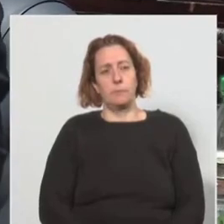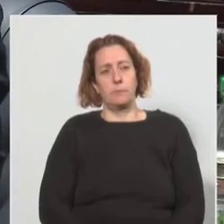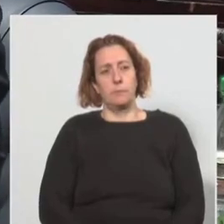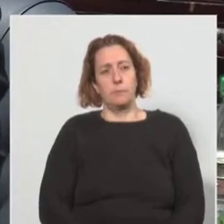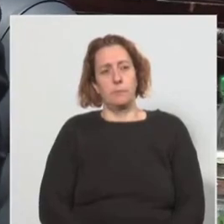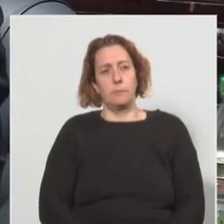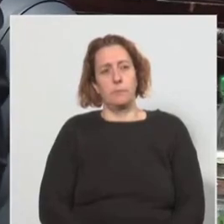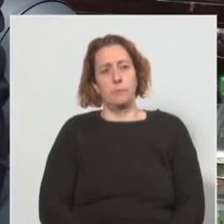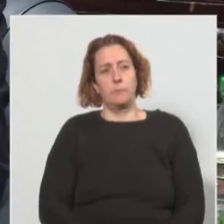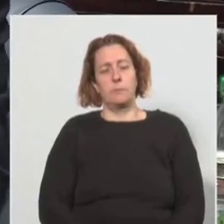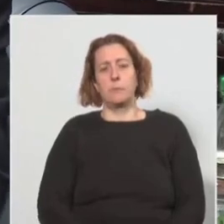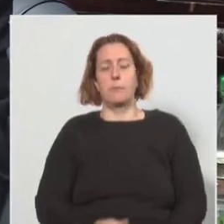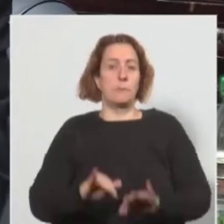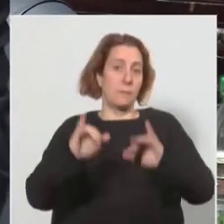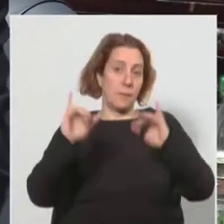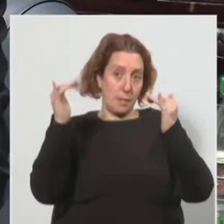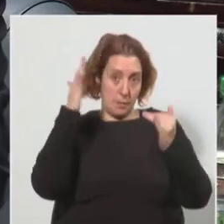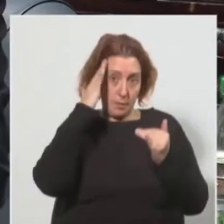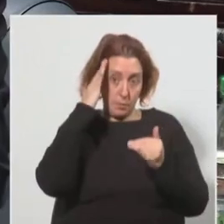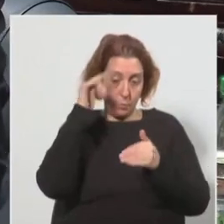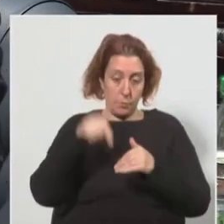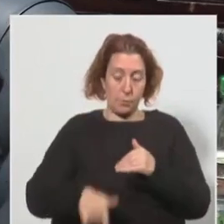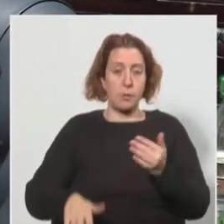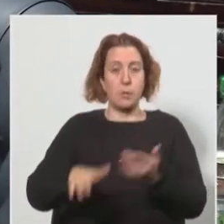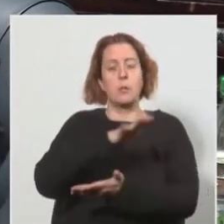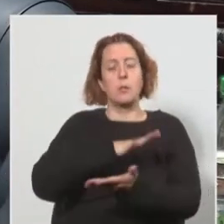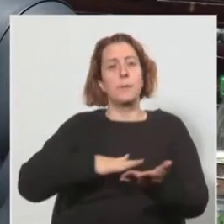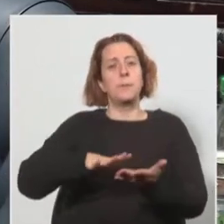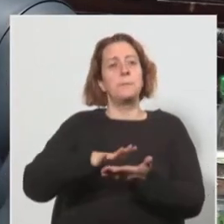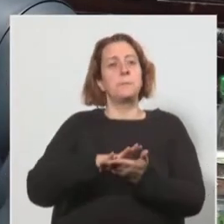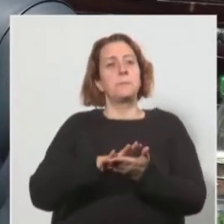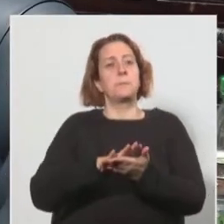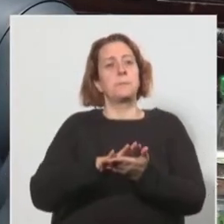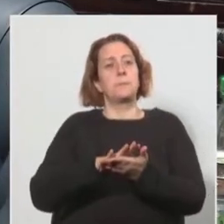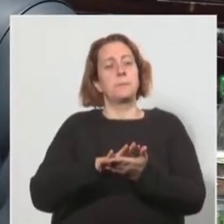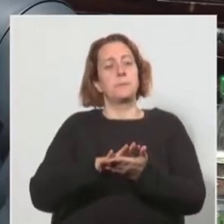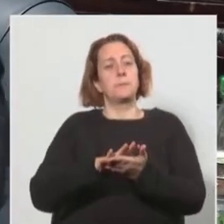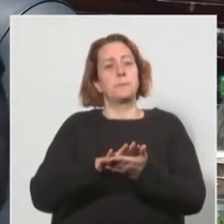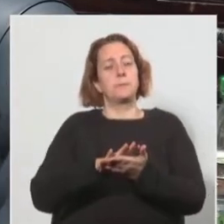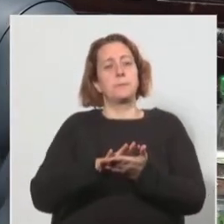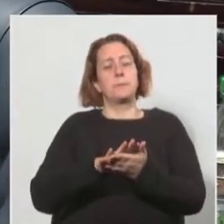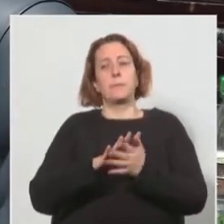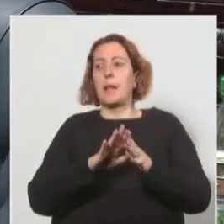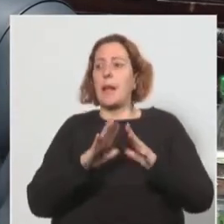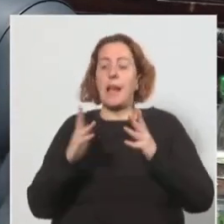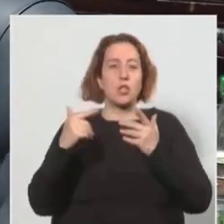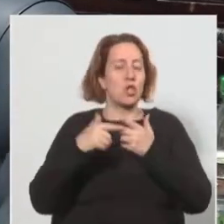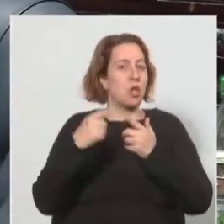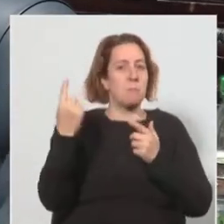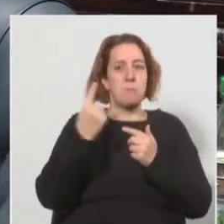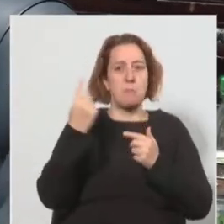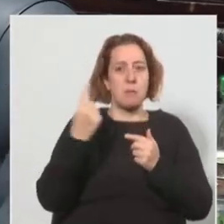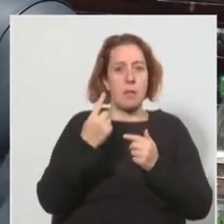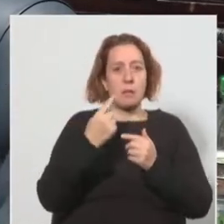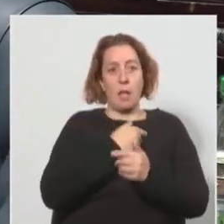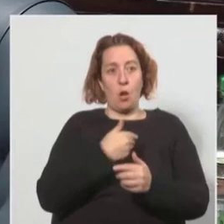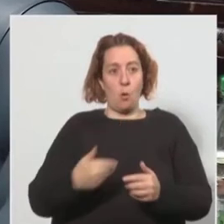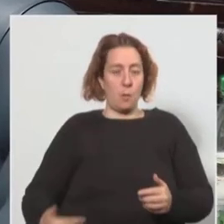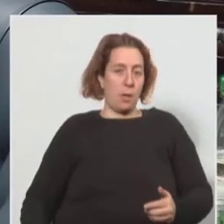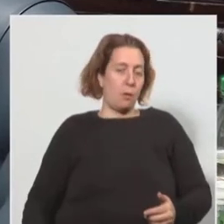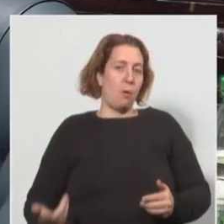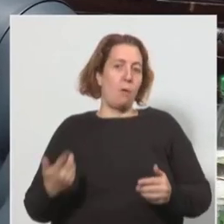Ni bien tomó estado público este caso, la reacción inmediata del gobierno fue echar paños